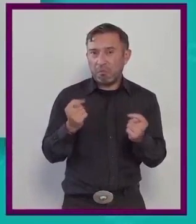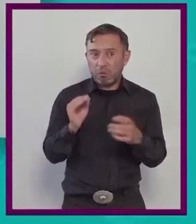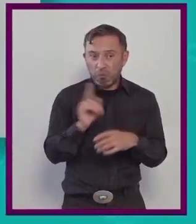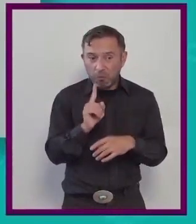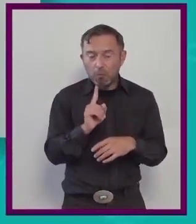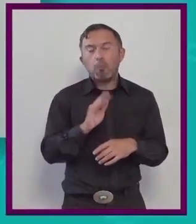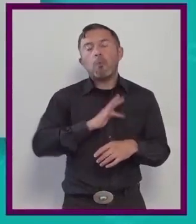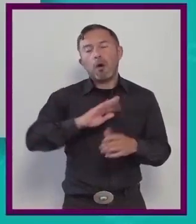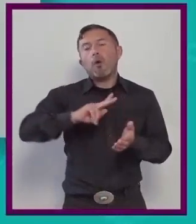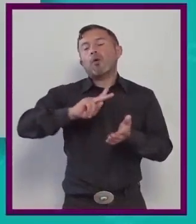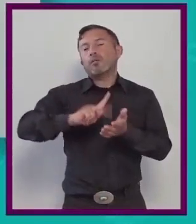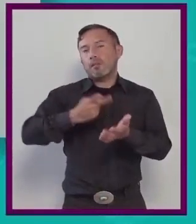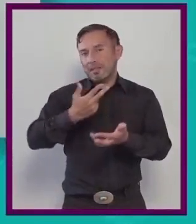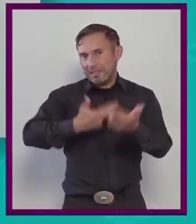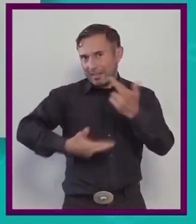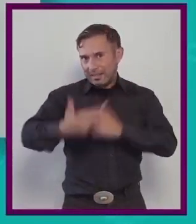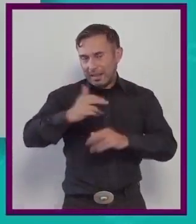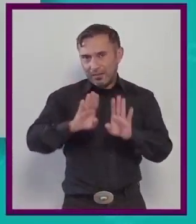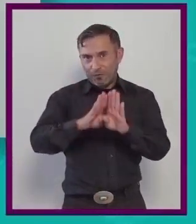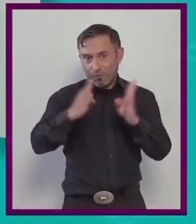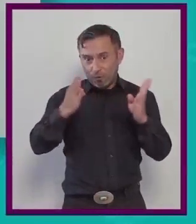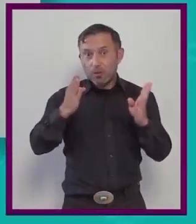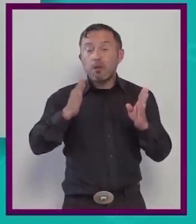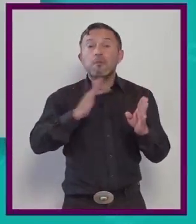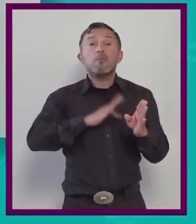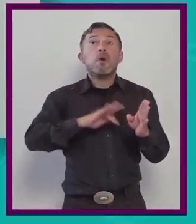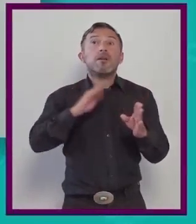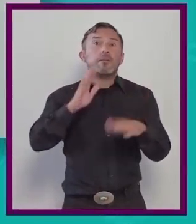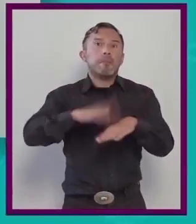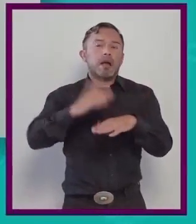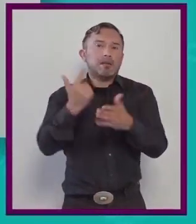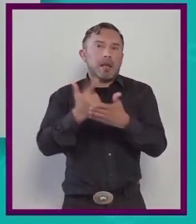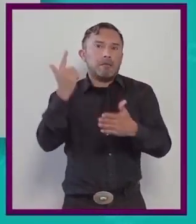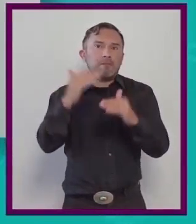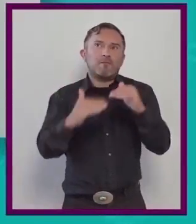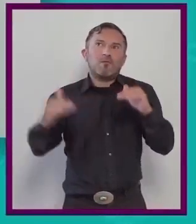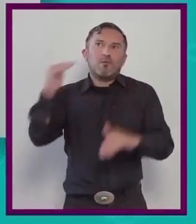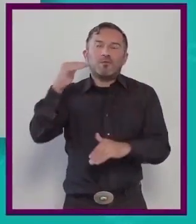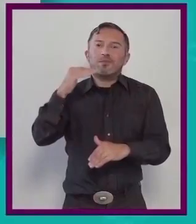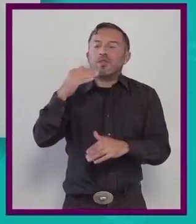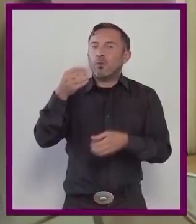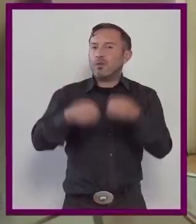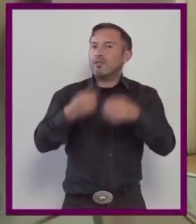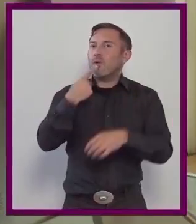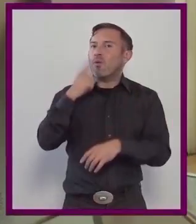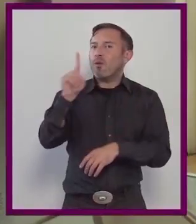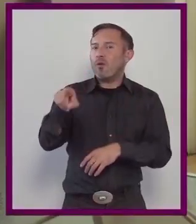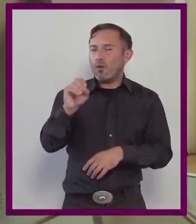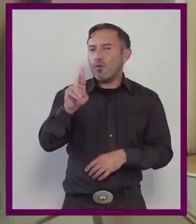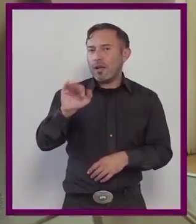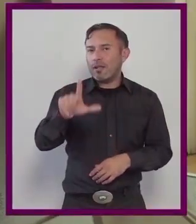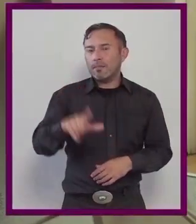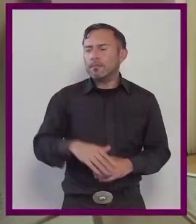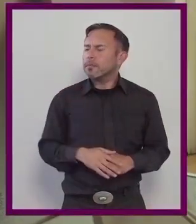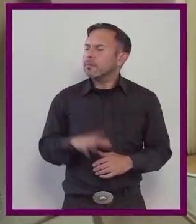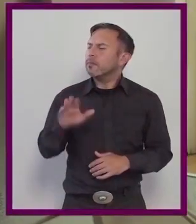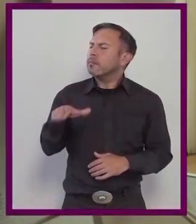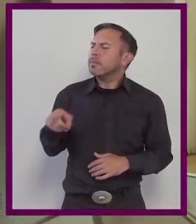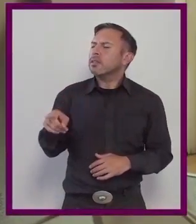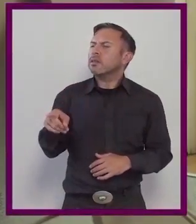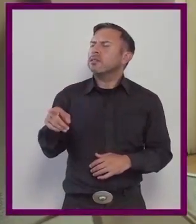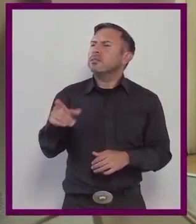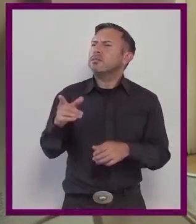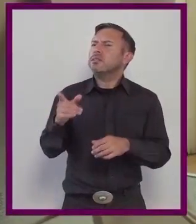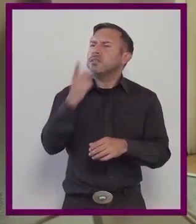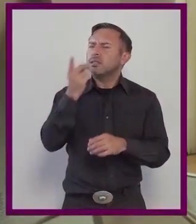va a pasar? Que el proceso se va a reanudar, con la posibilidad de que pueda llegar a juicio oral. Licenciado, ¿qué quiere decir en